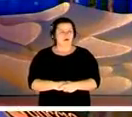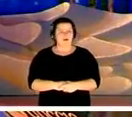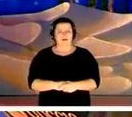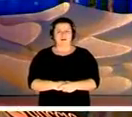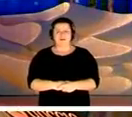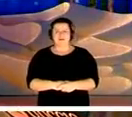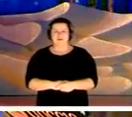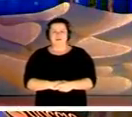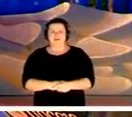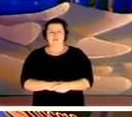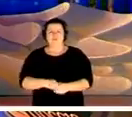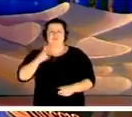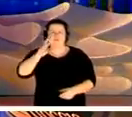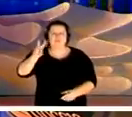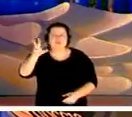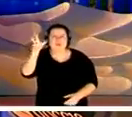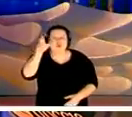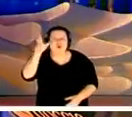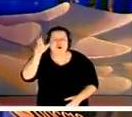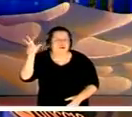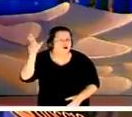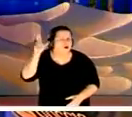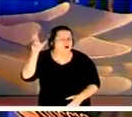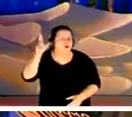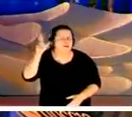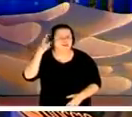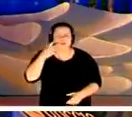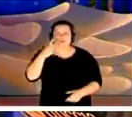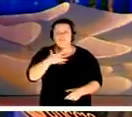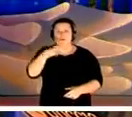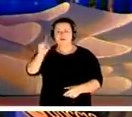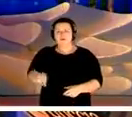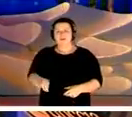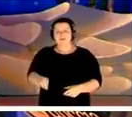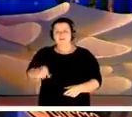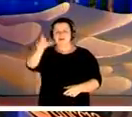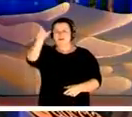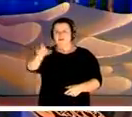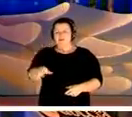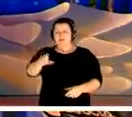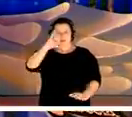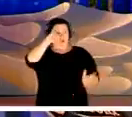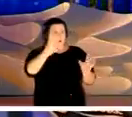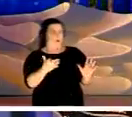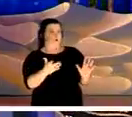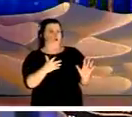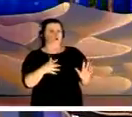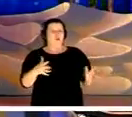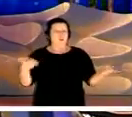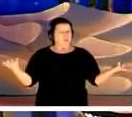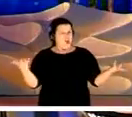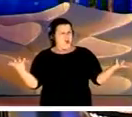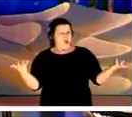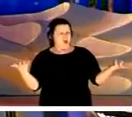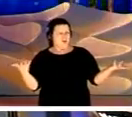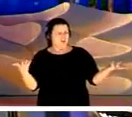¡Pero que mis ojos oyen! ¡Puede ser! ¡No! ¡Fo, que lo golpeé! Ya, y tú me dices a mí